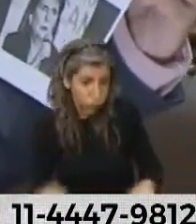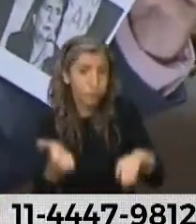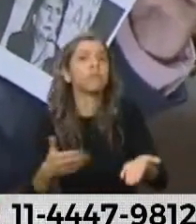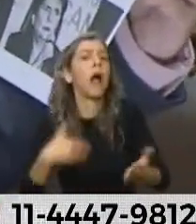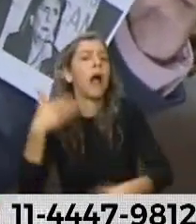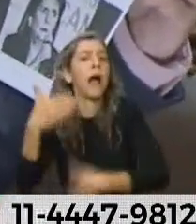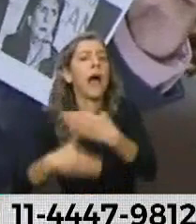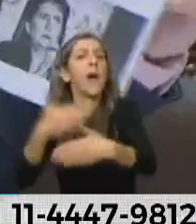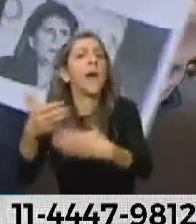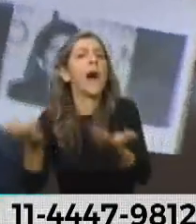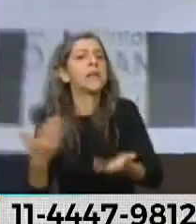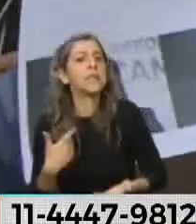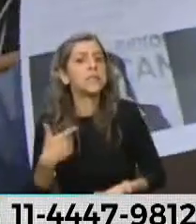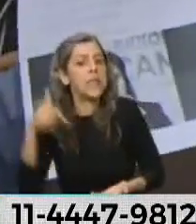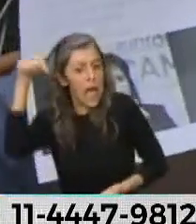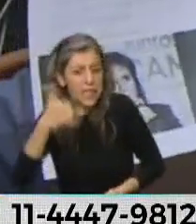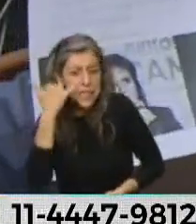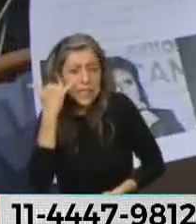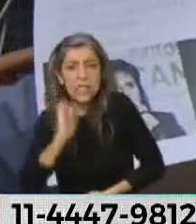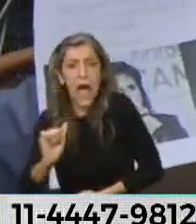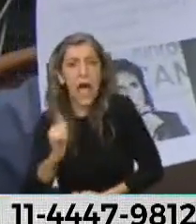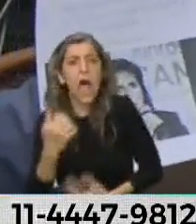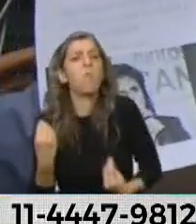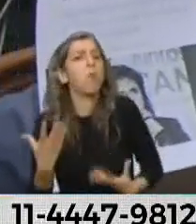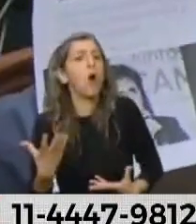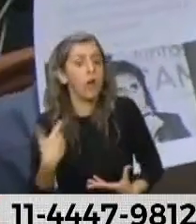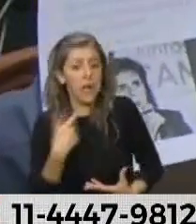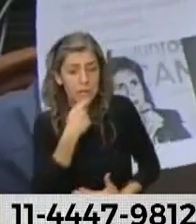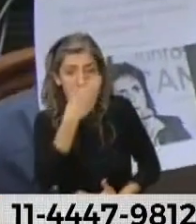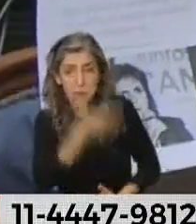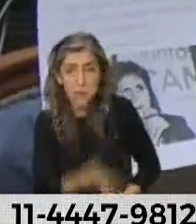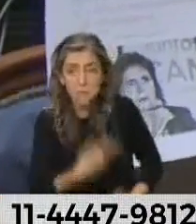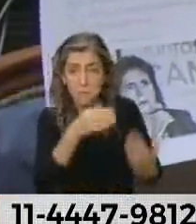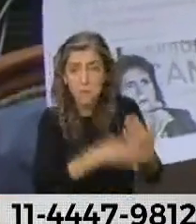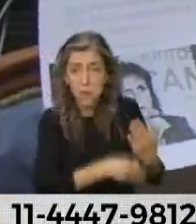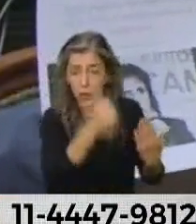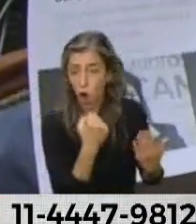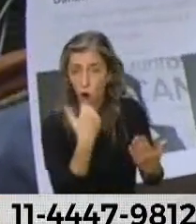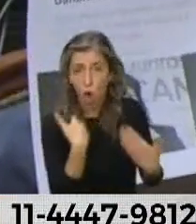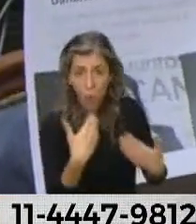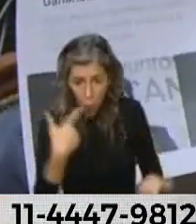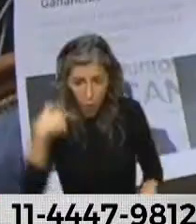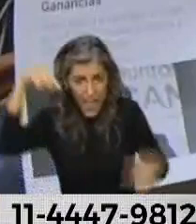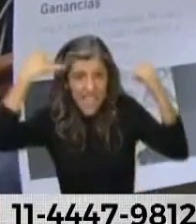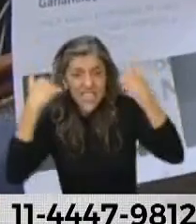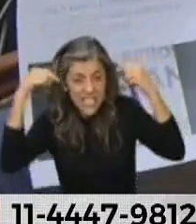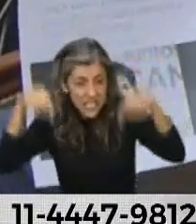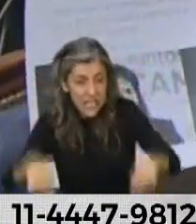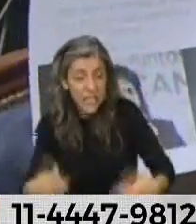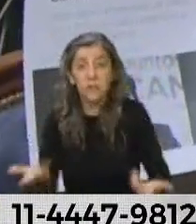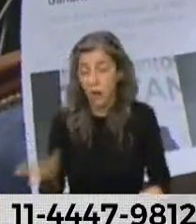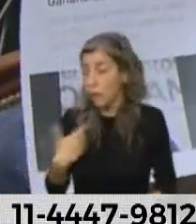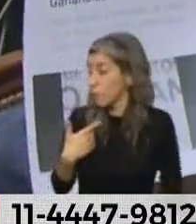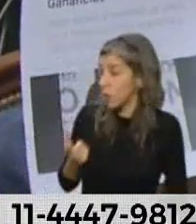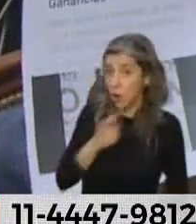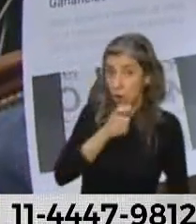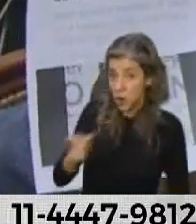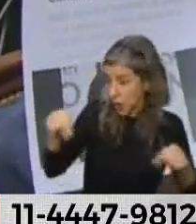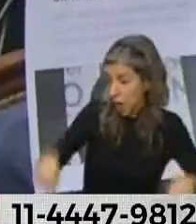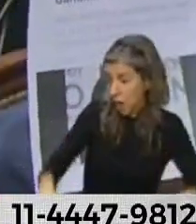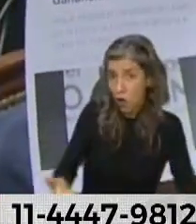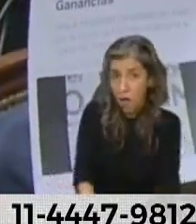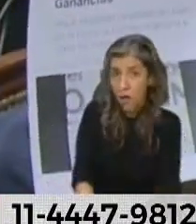Por qué no lo hace ahora usted es el ministro economía Bueno mása lo hace ahora mása lo hace ahora